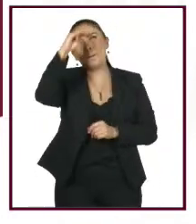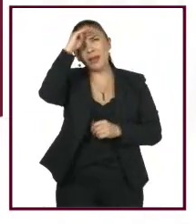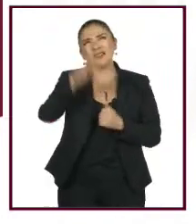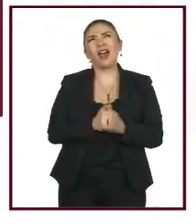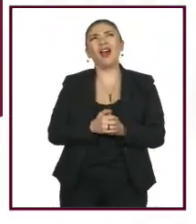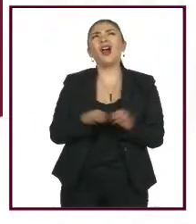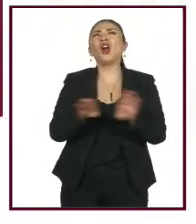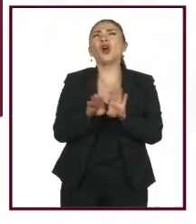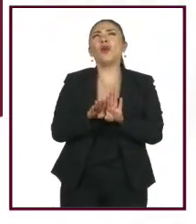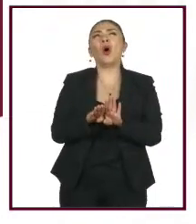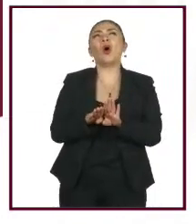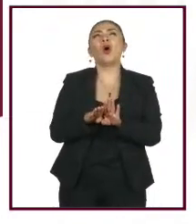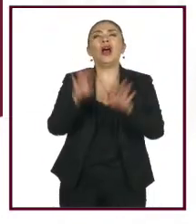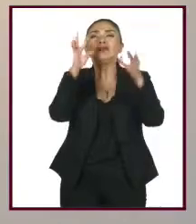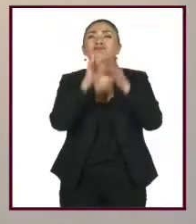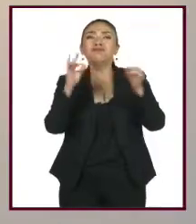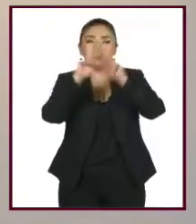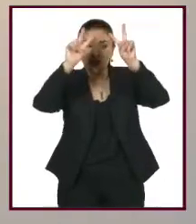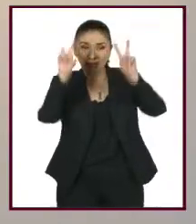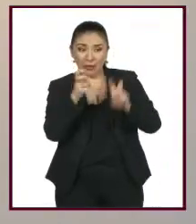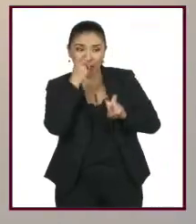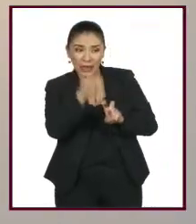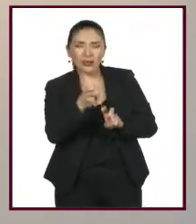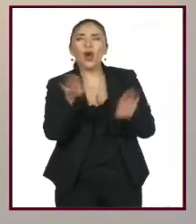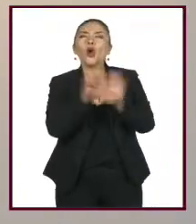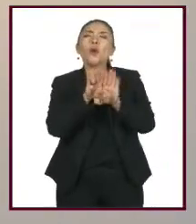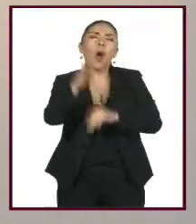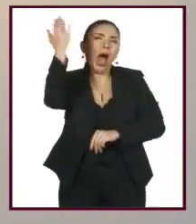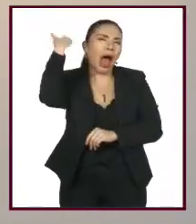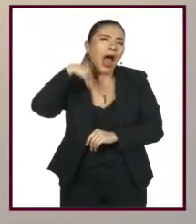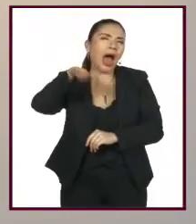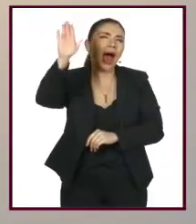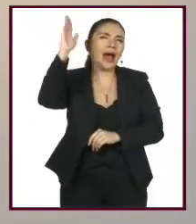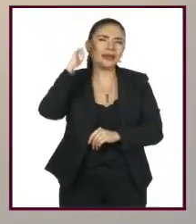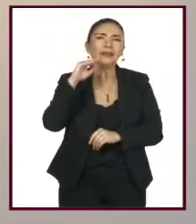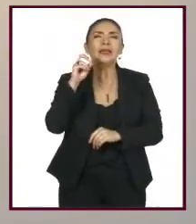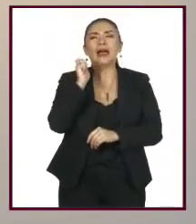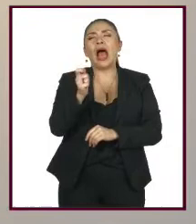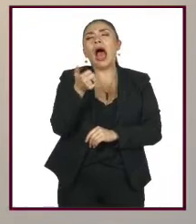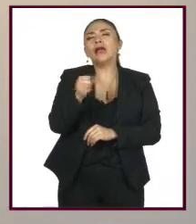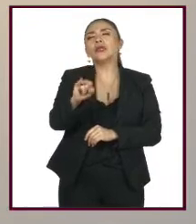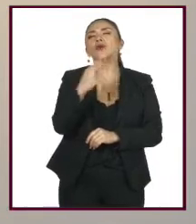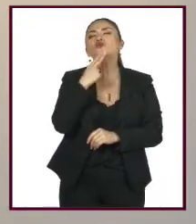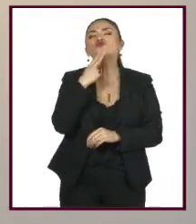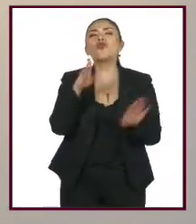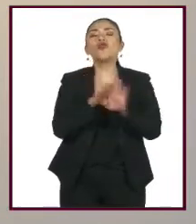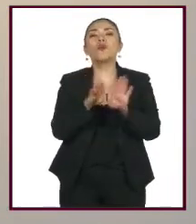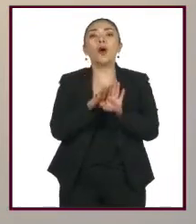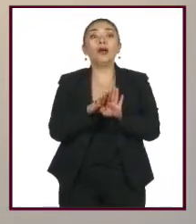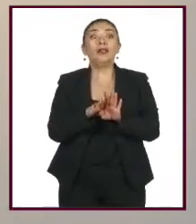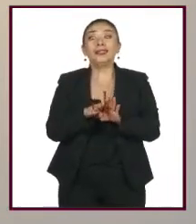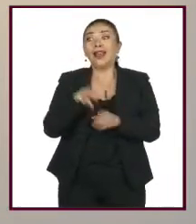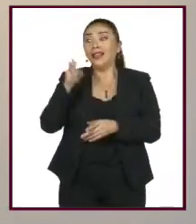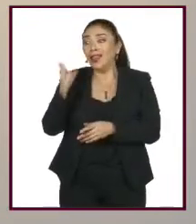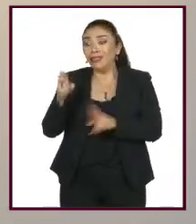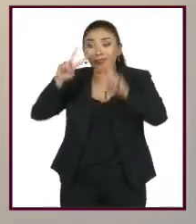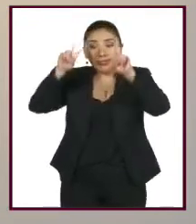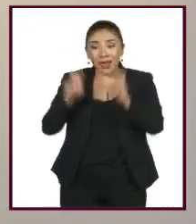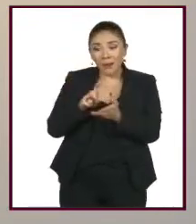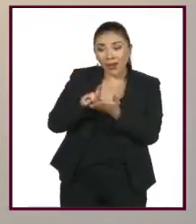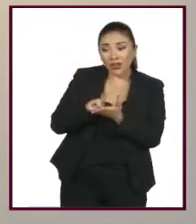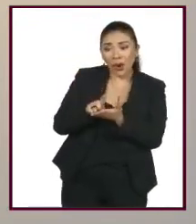o evitar hablar del tema que antes eso se utilizaba mucho, ¿no? Como no hablar del tema